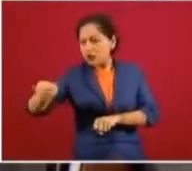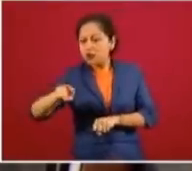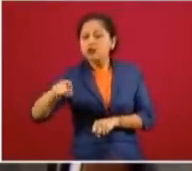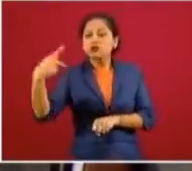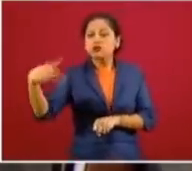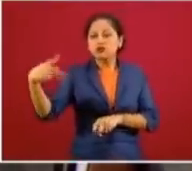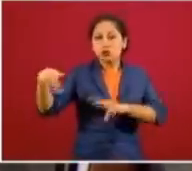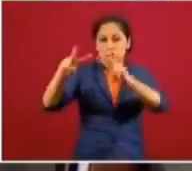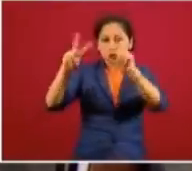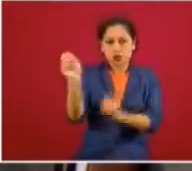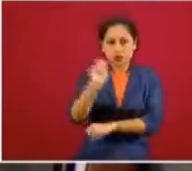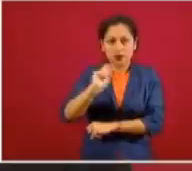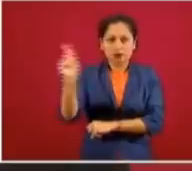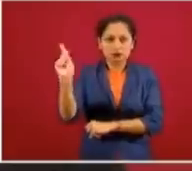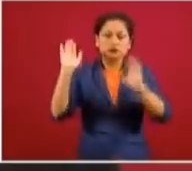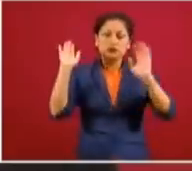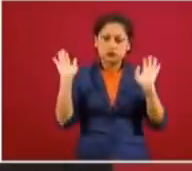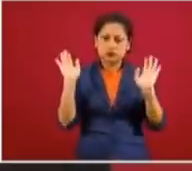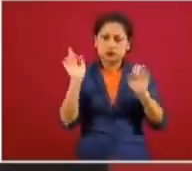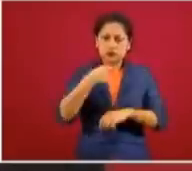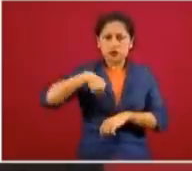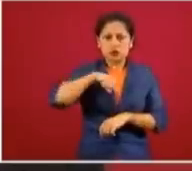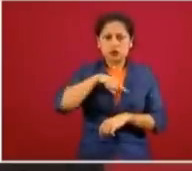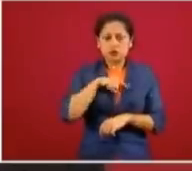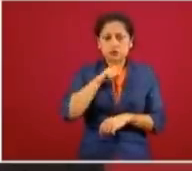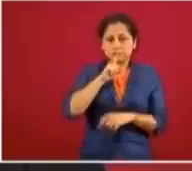utilizar esta circunstancia